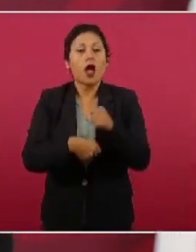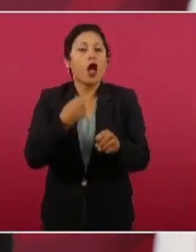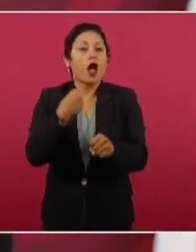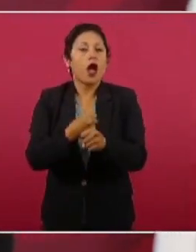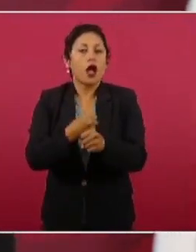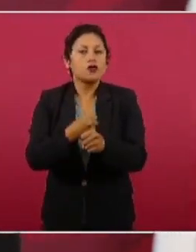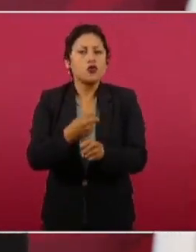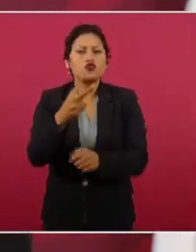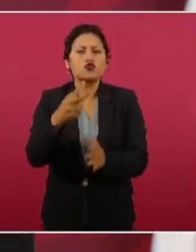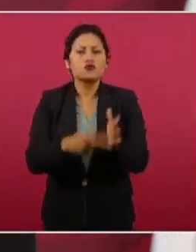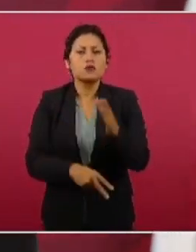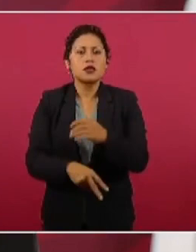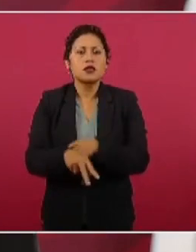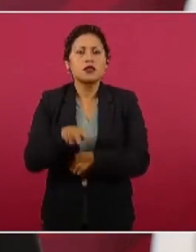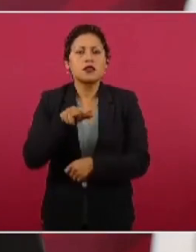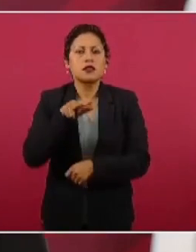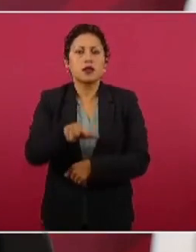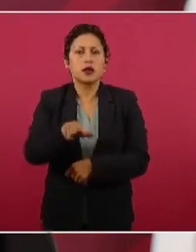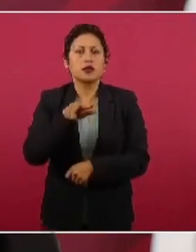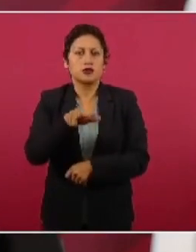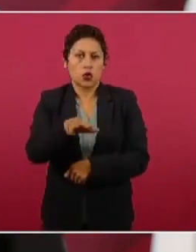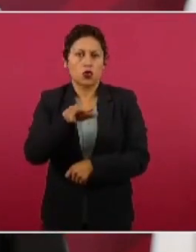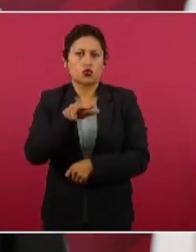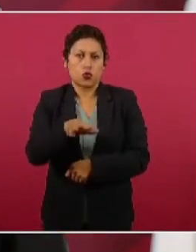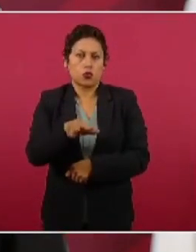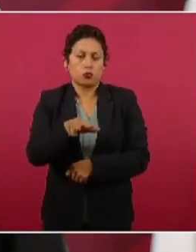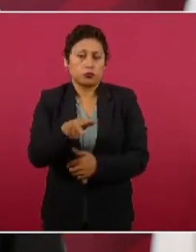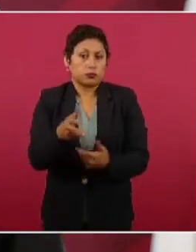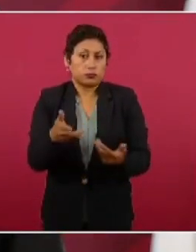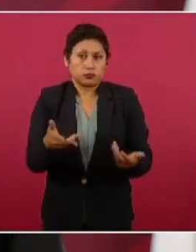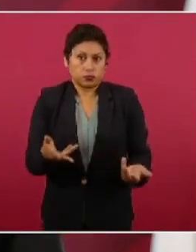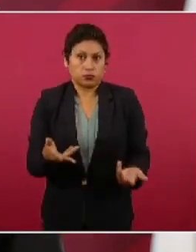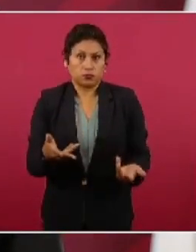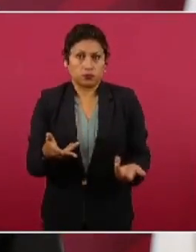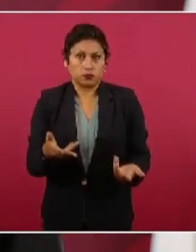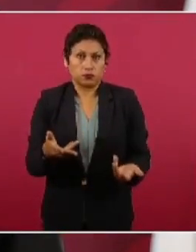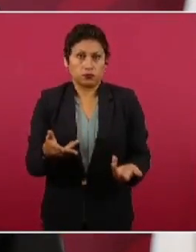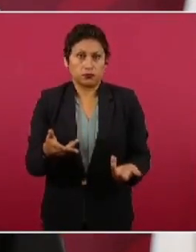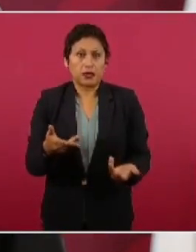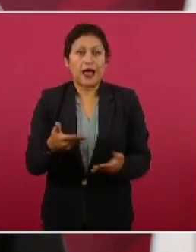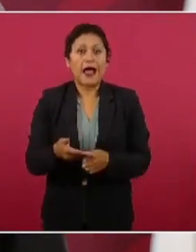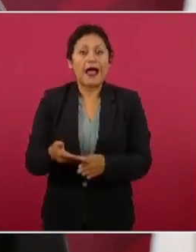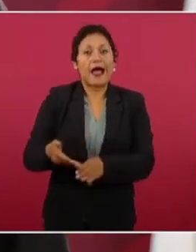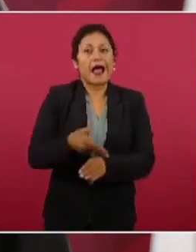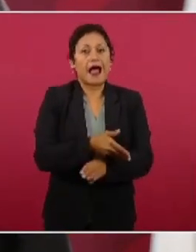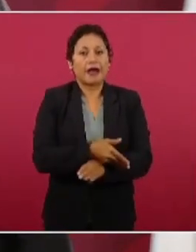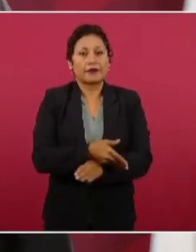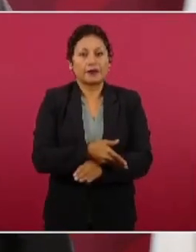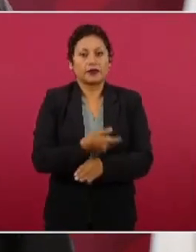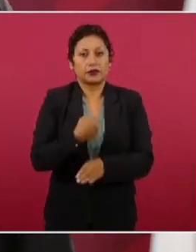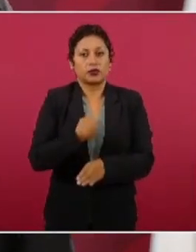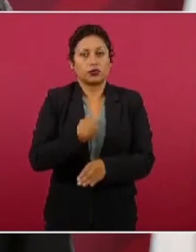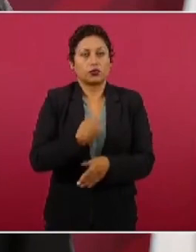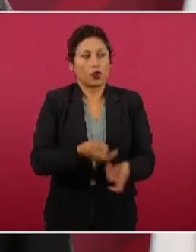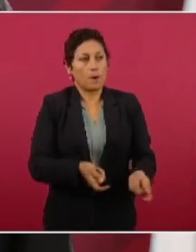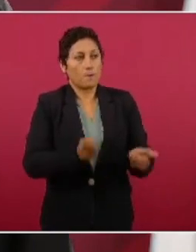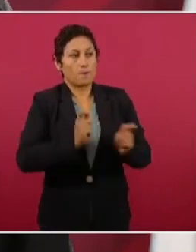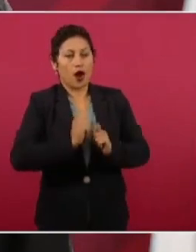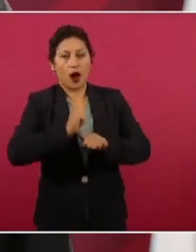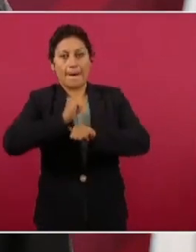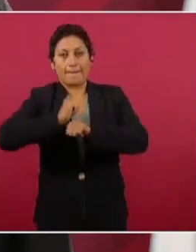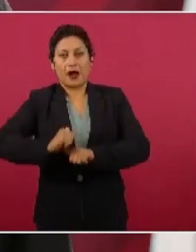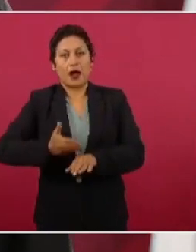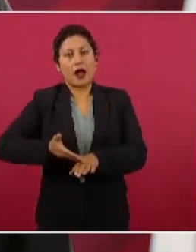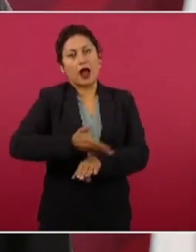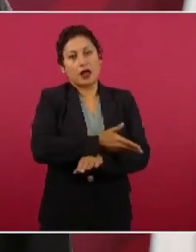2018, que la compraron antes de que yo llegara y ya tiene 280